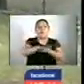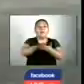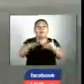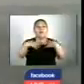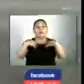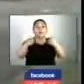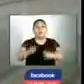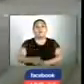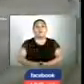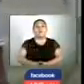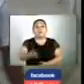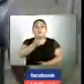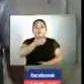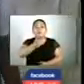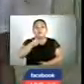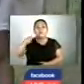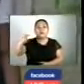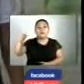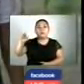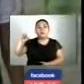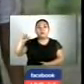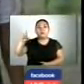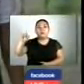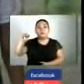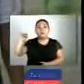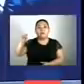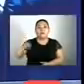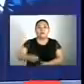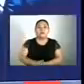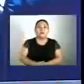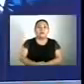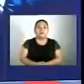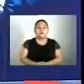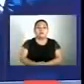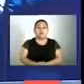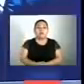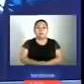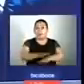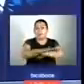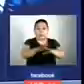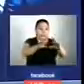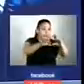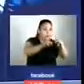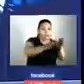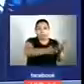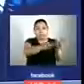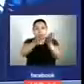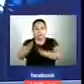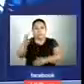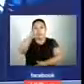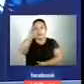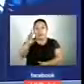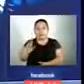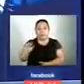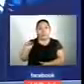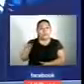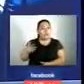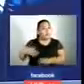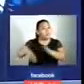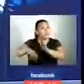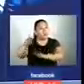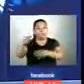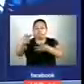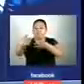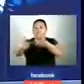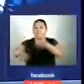En Acción 10, Geraldine Domínguez. Y de Nicaragua nos vamos hasta Costa Rica. Ahí han endurecido las